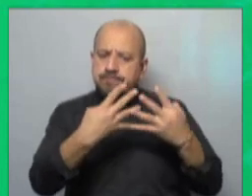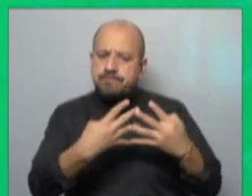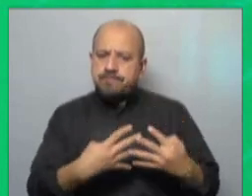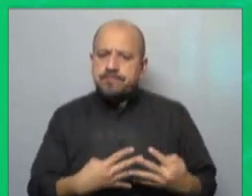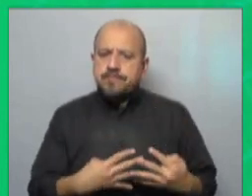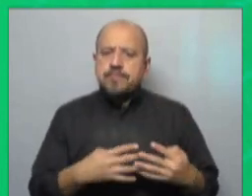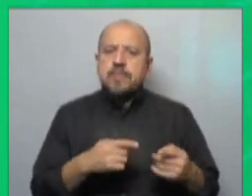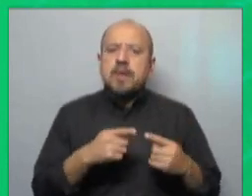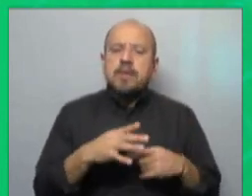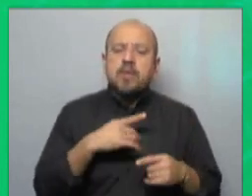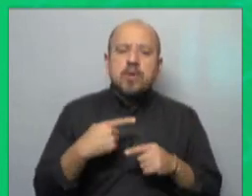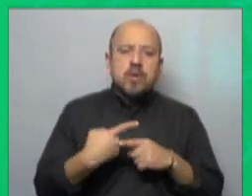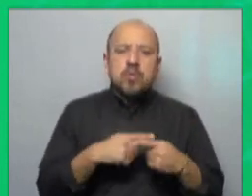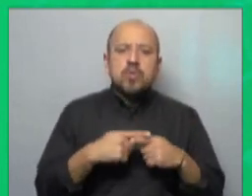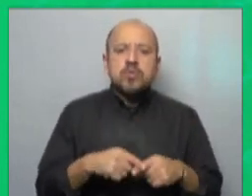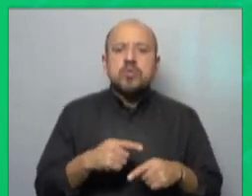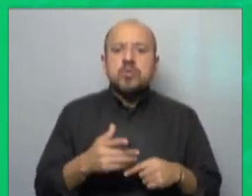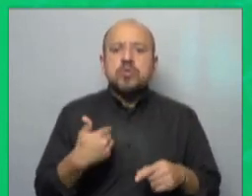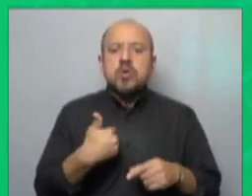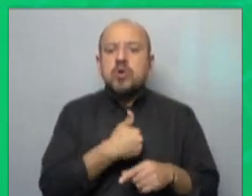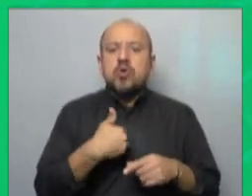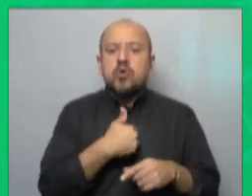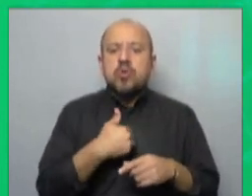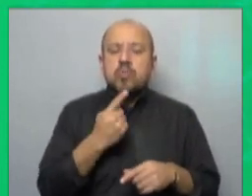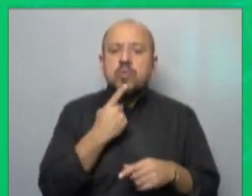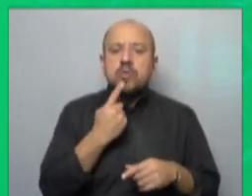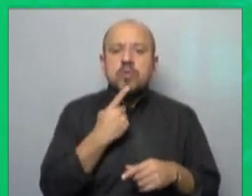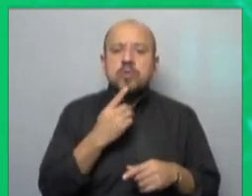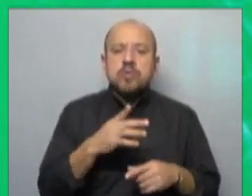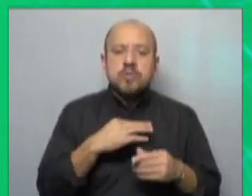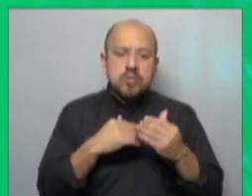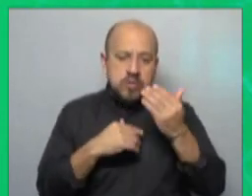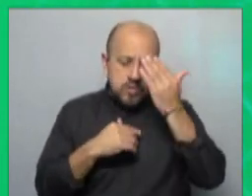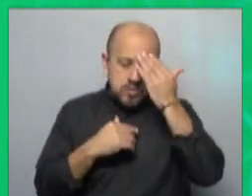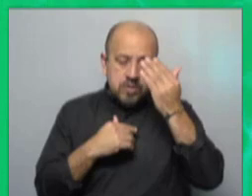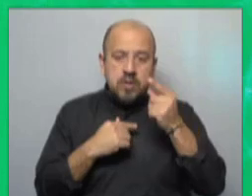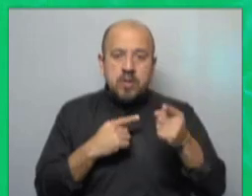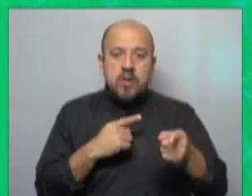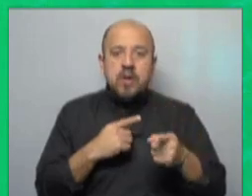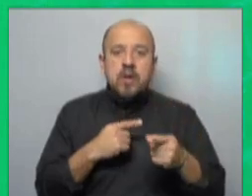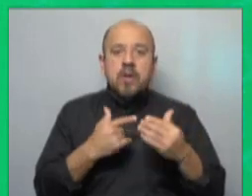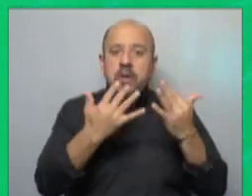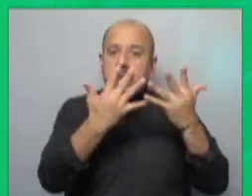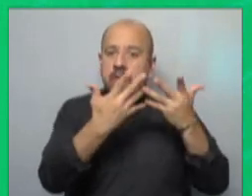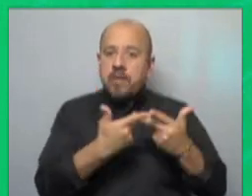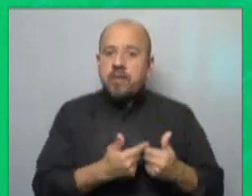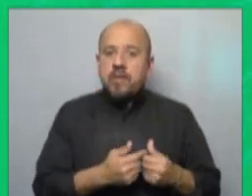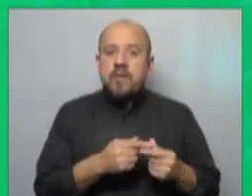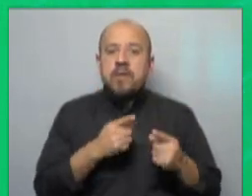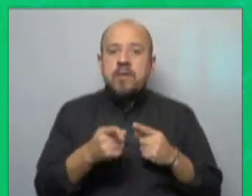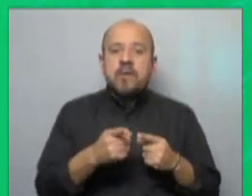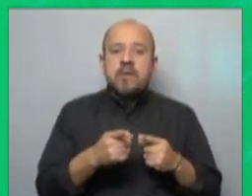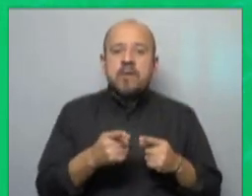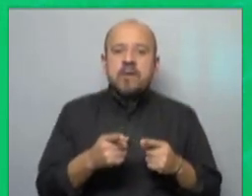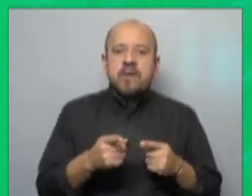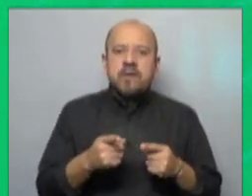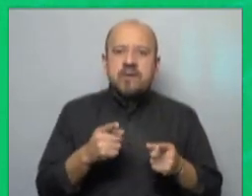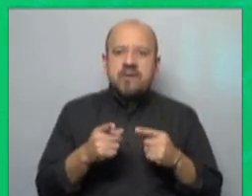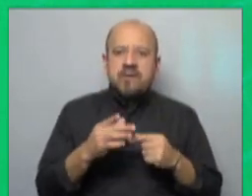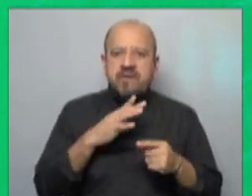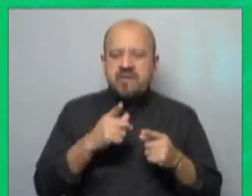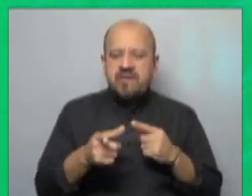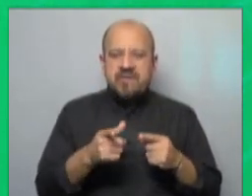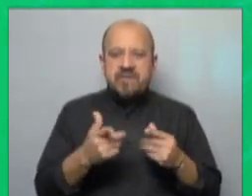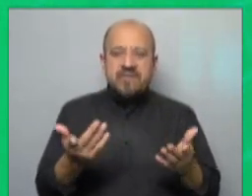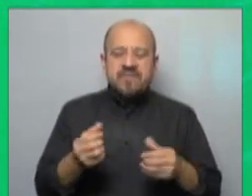interna en ese sentido en cuanto al rol político que tenía el frente amplio en su estructura y junto con esto estuvo la